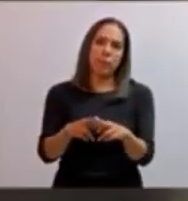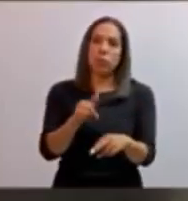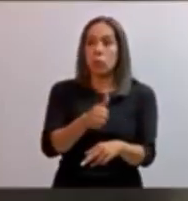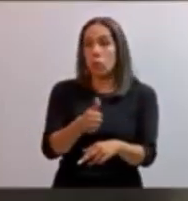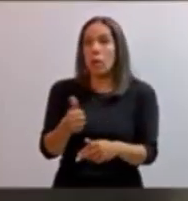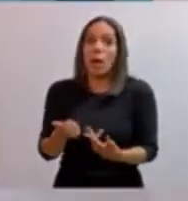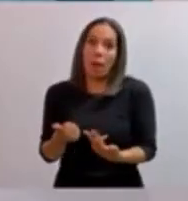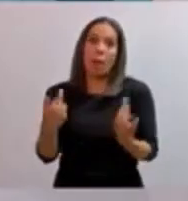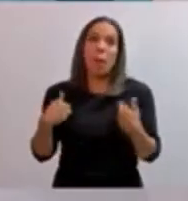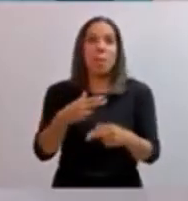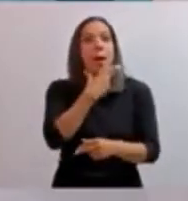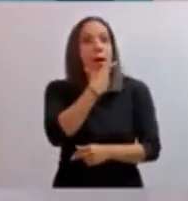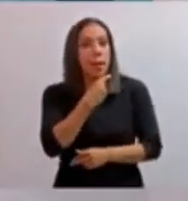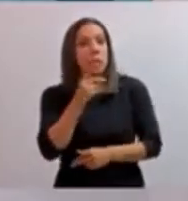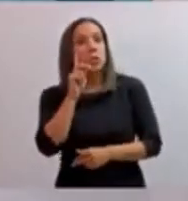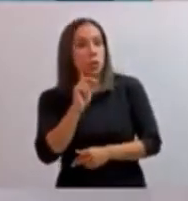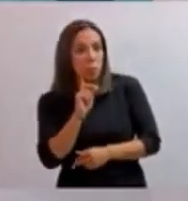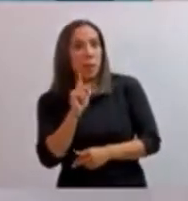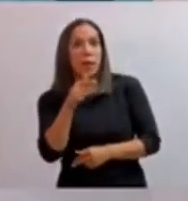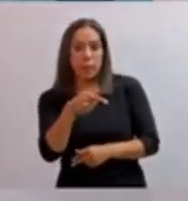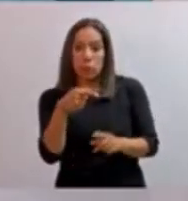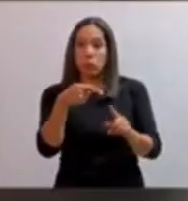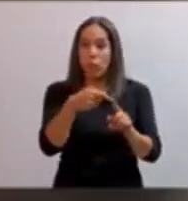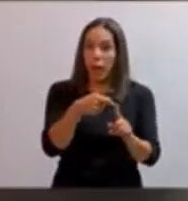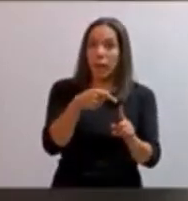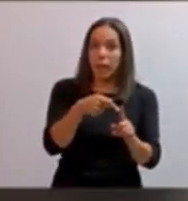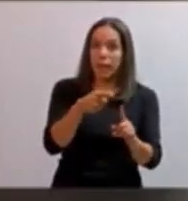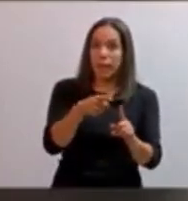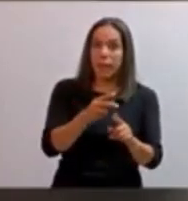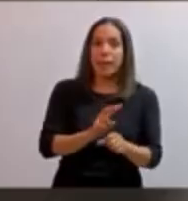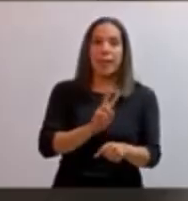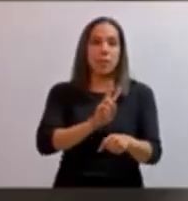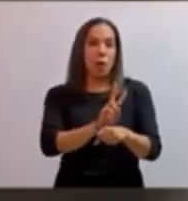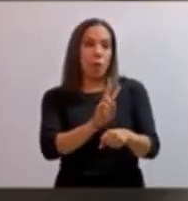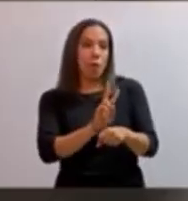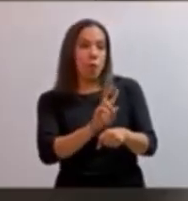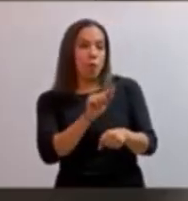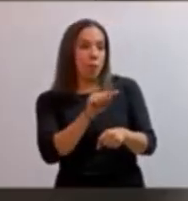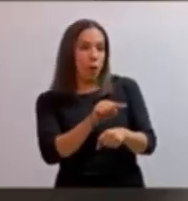las maestras que se desempeñan como supervisoras en